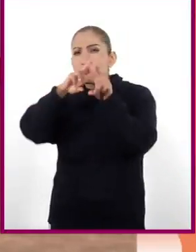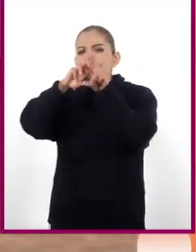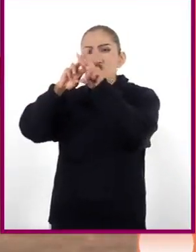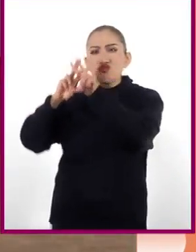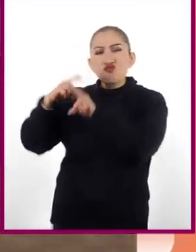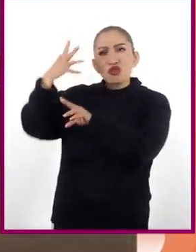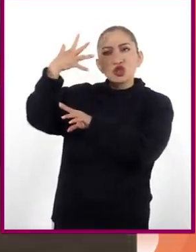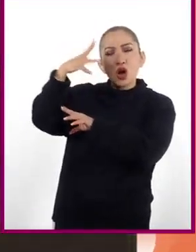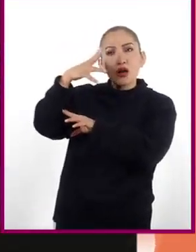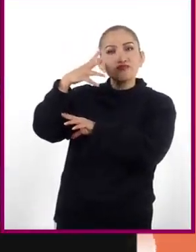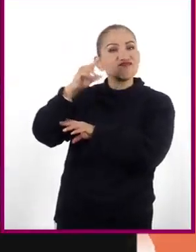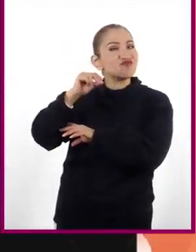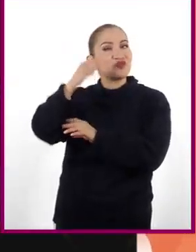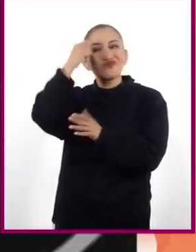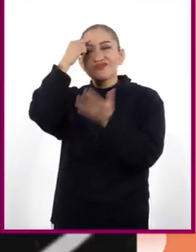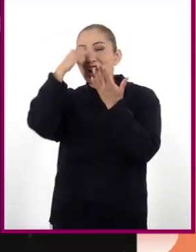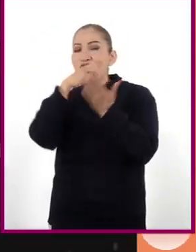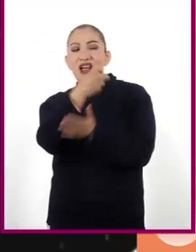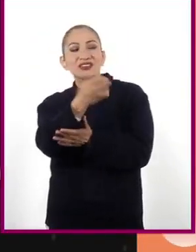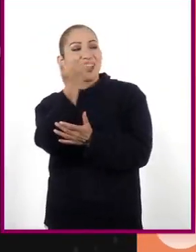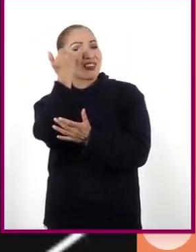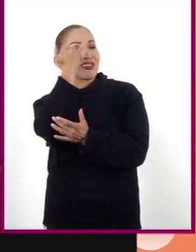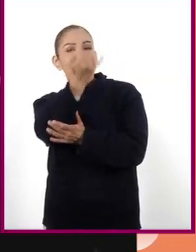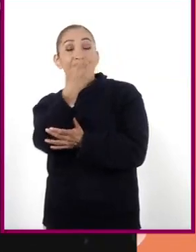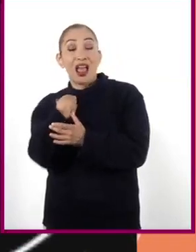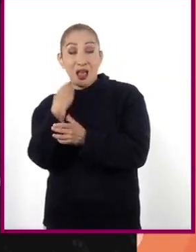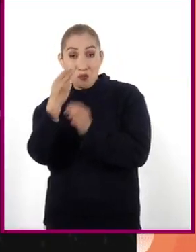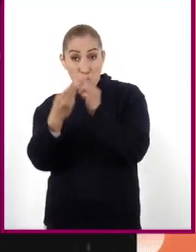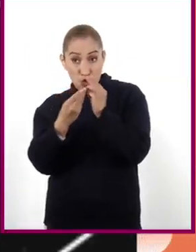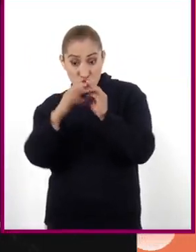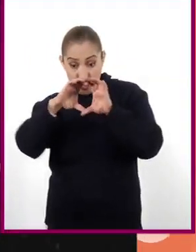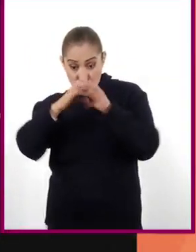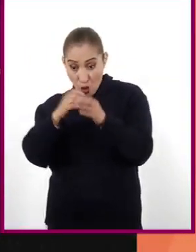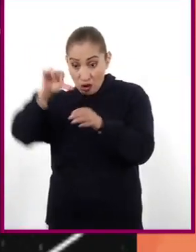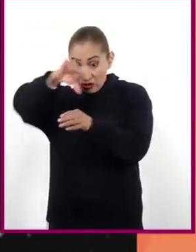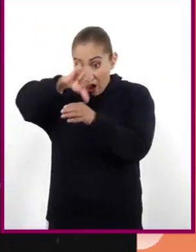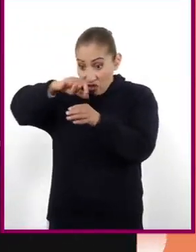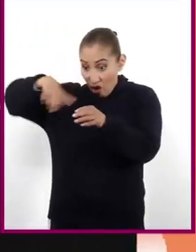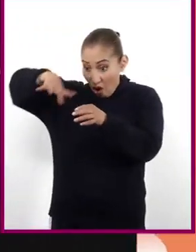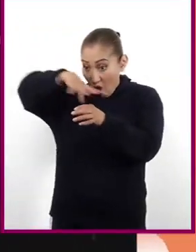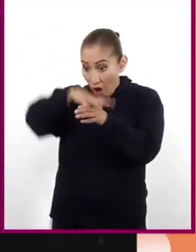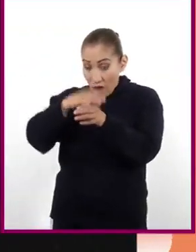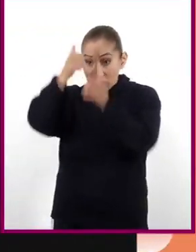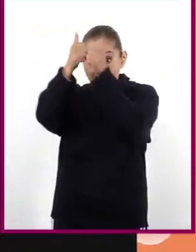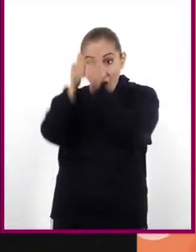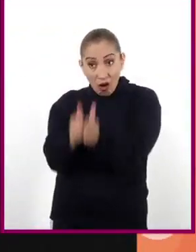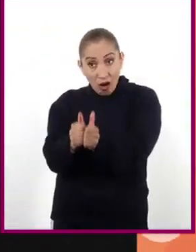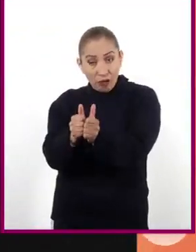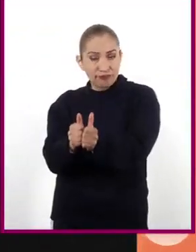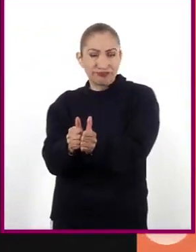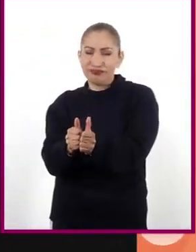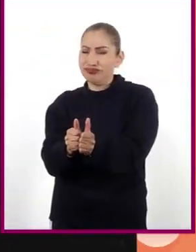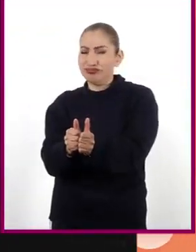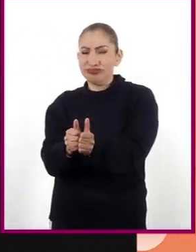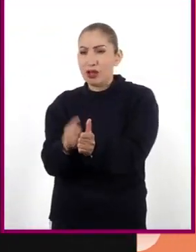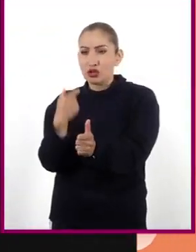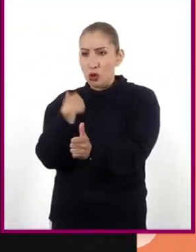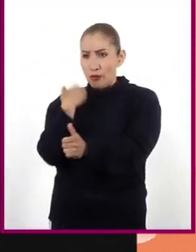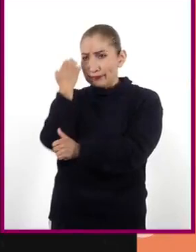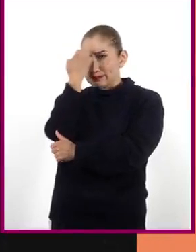astros, rechacé las hipótesis de que la Tierra era el centro del universo y estaba fija, pues según